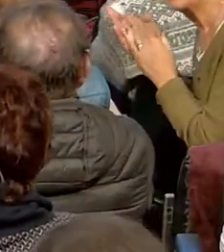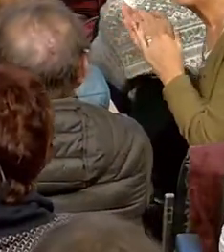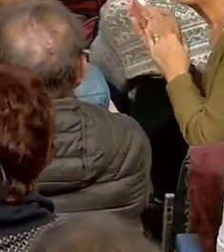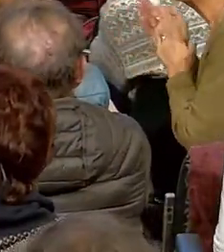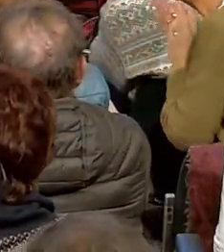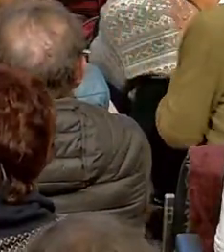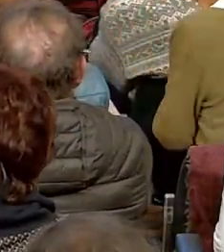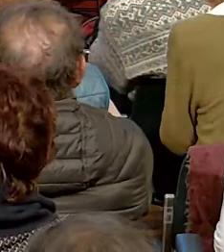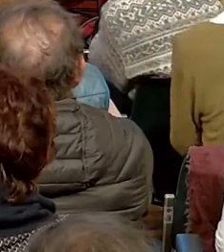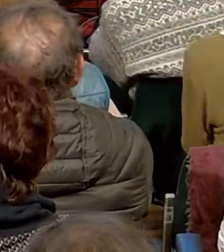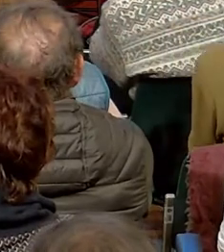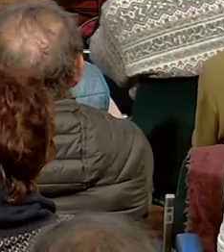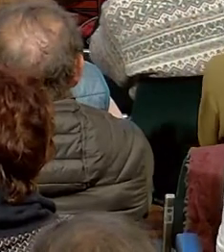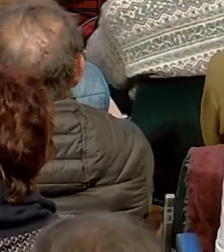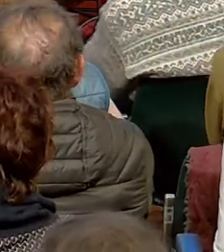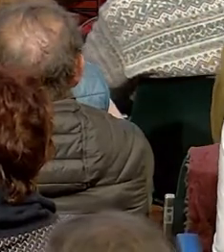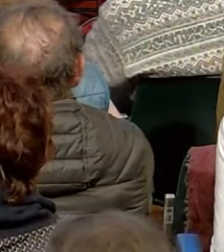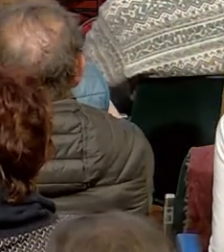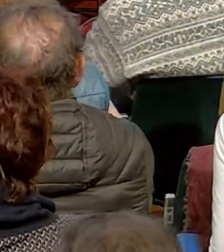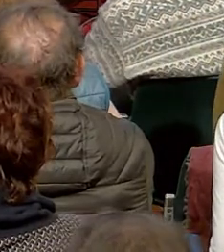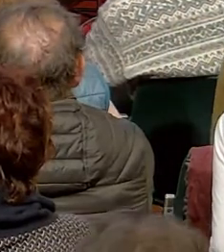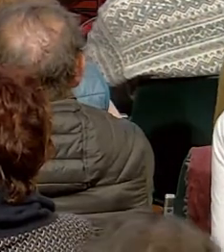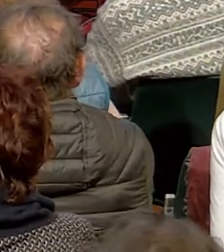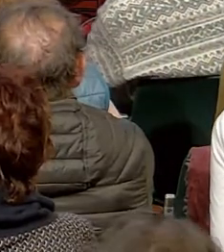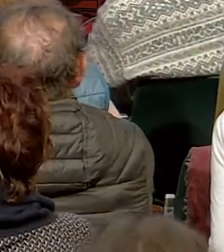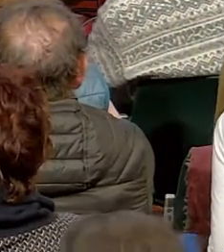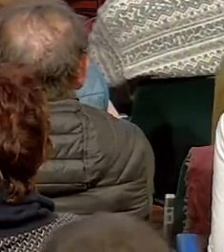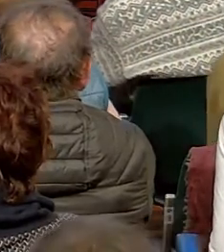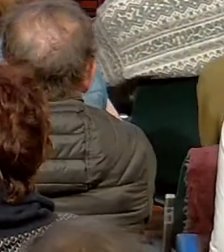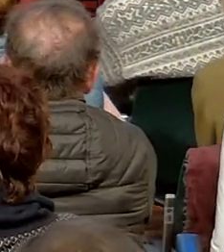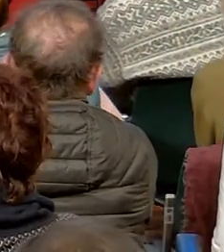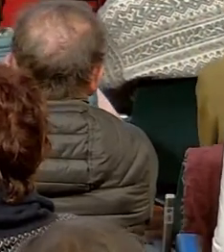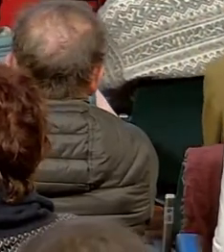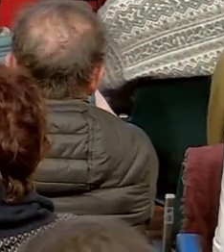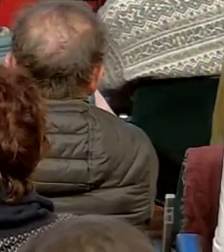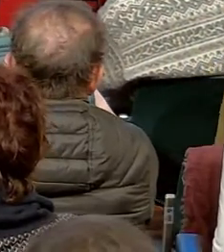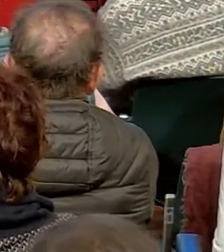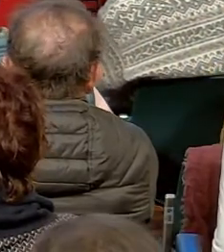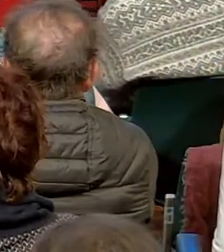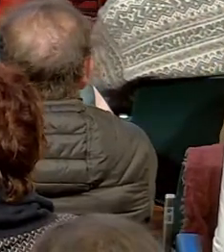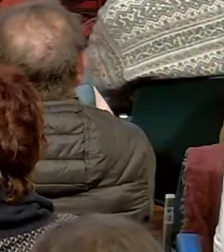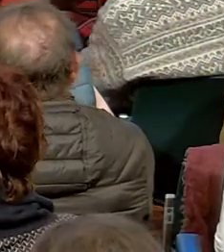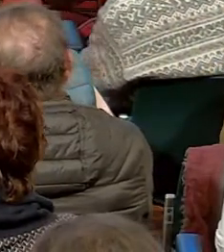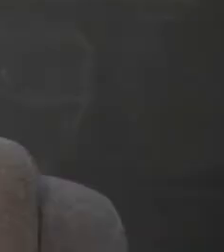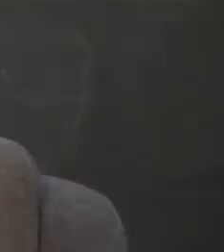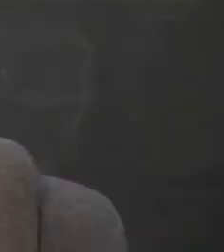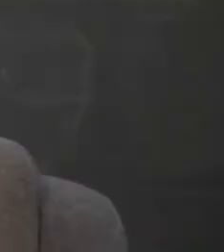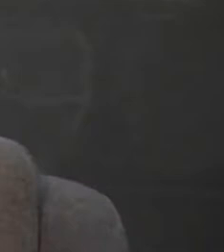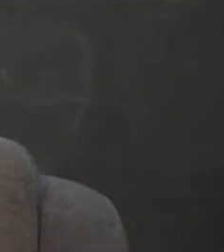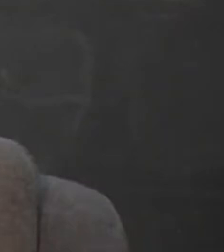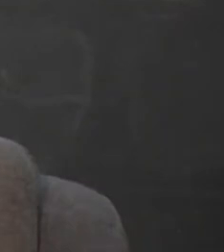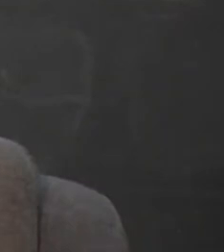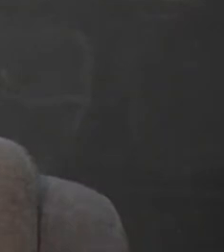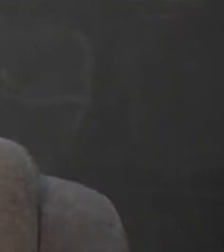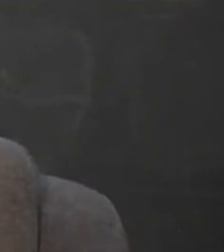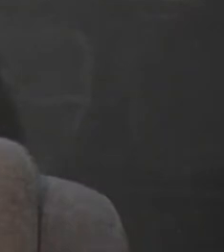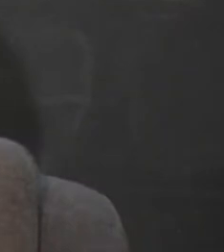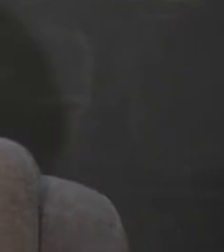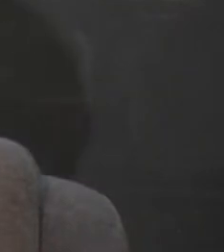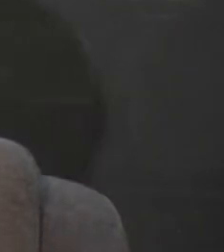Ben, pois sinto moito por Olalla Rodil polo mal trago que acaba de pasar aquí, que tapaba a cara, mas eu creo